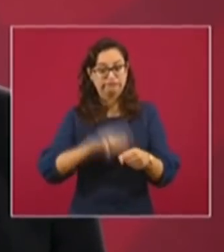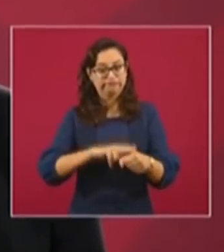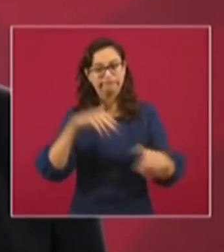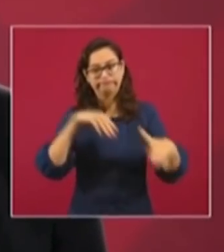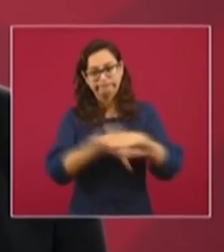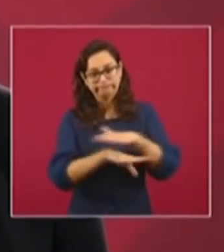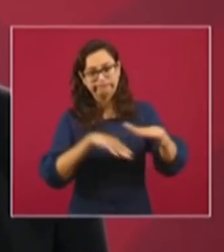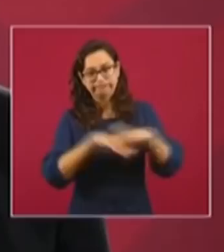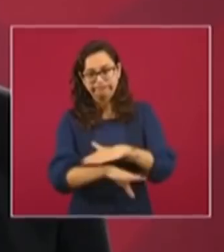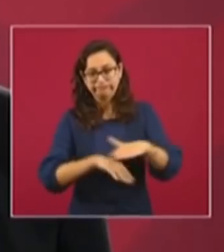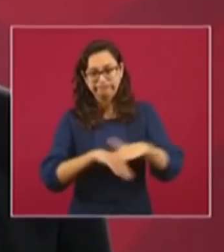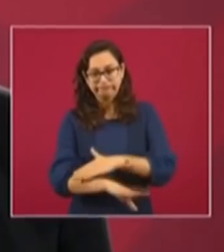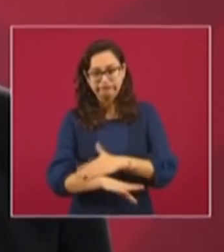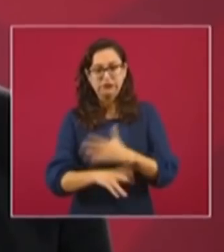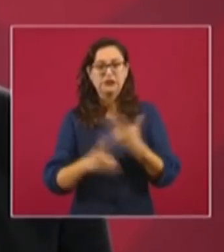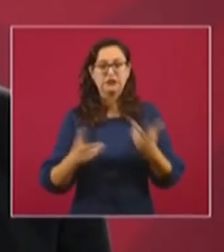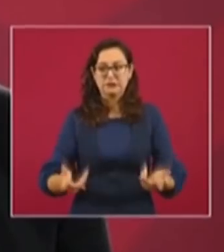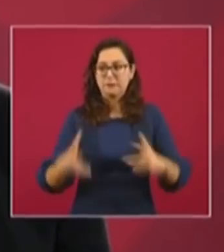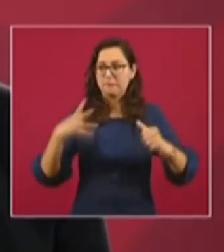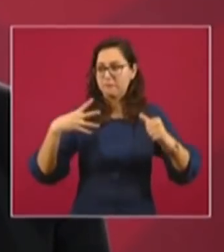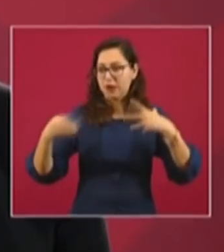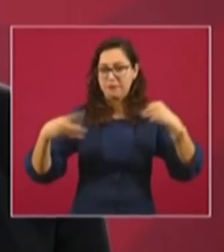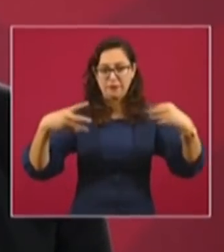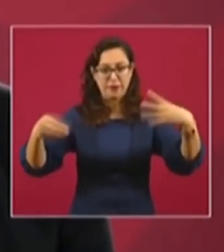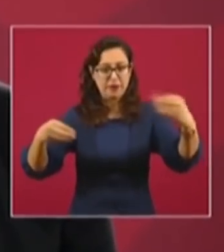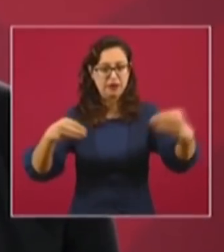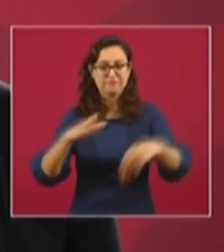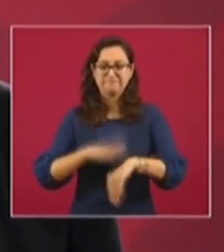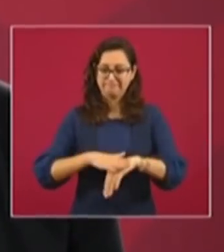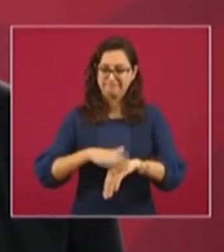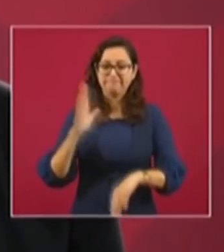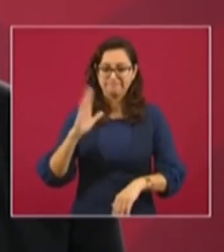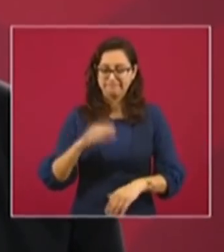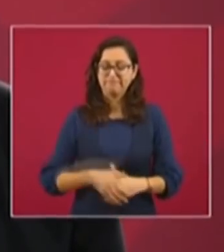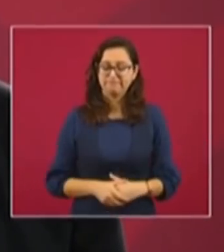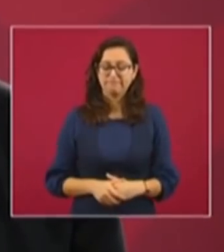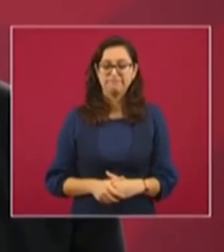hospitalizaciones, hay más contagio. Y